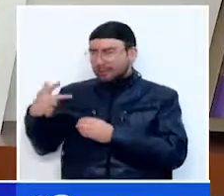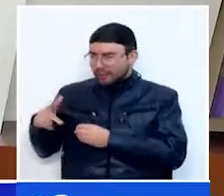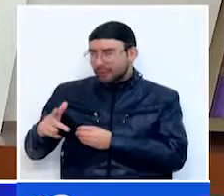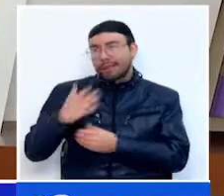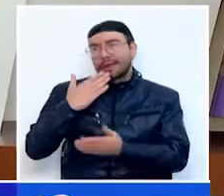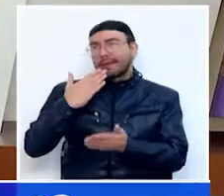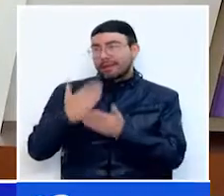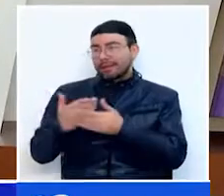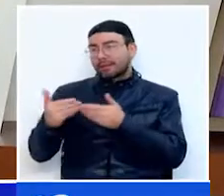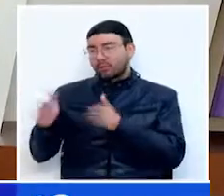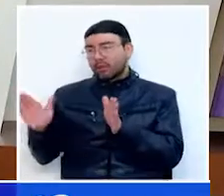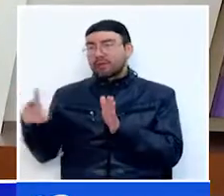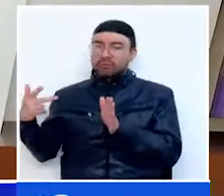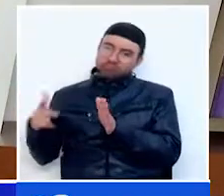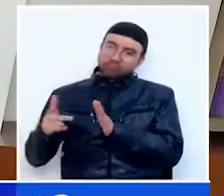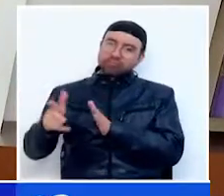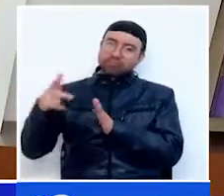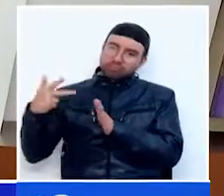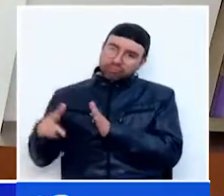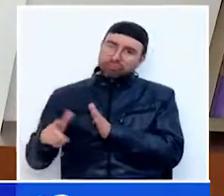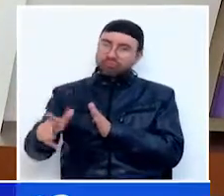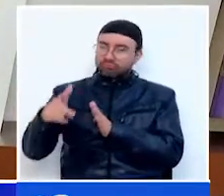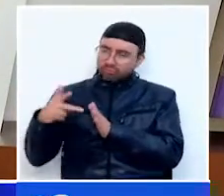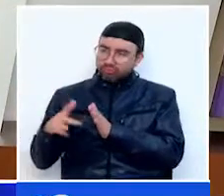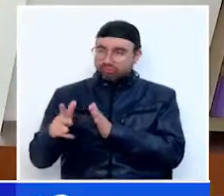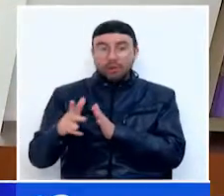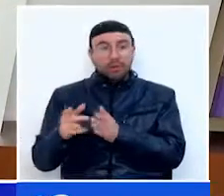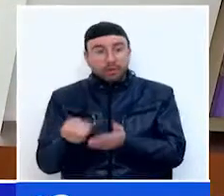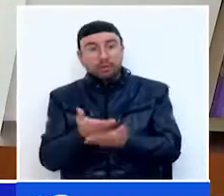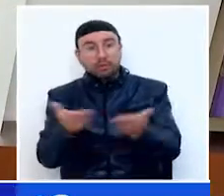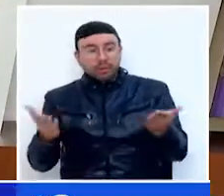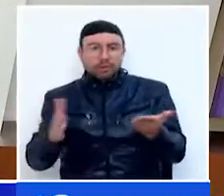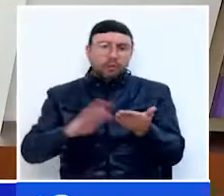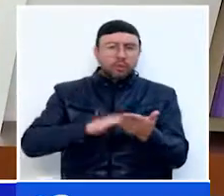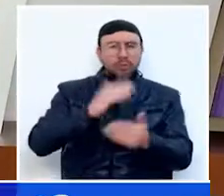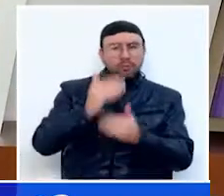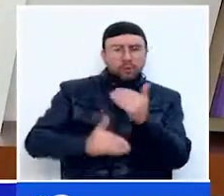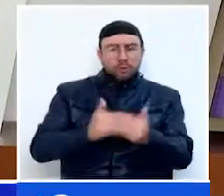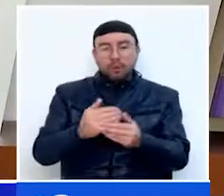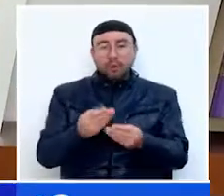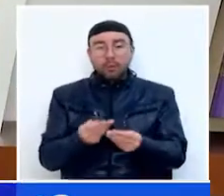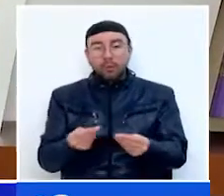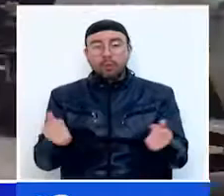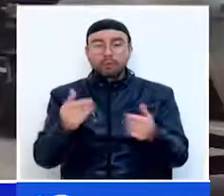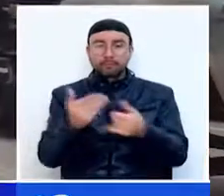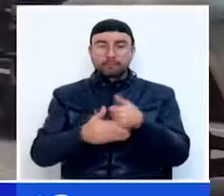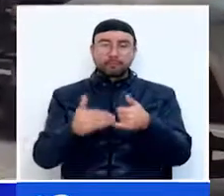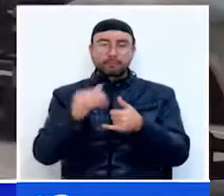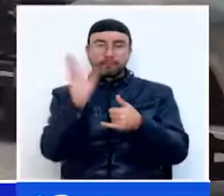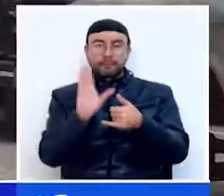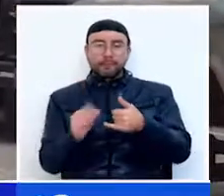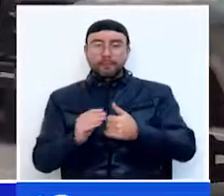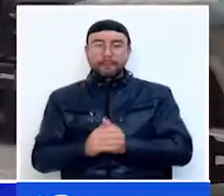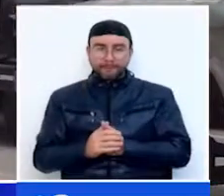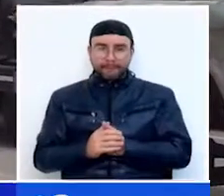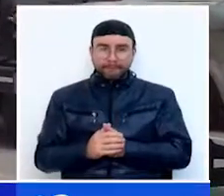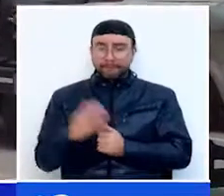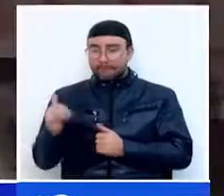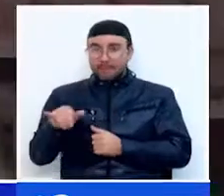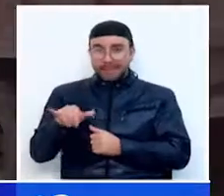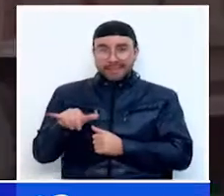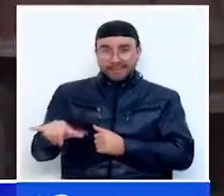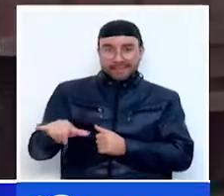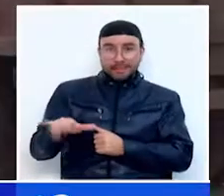momento podemos empezar a darle de pronto una luz a la solución del desabastecimiento del departamento del Quindío. Los transportadores en la Y,